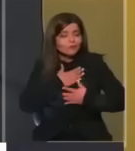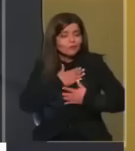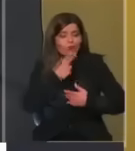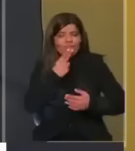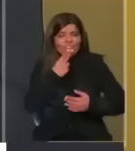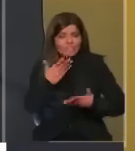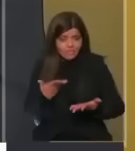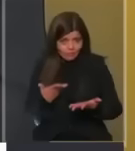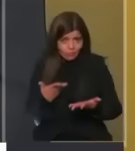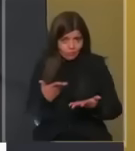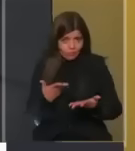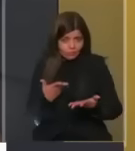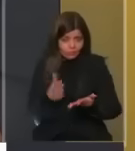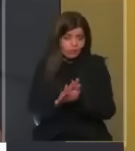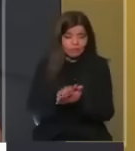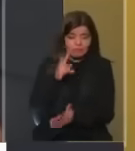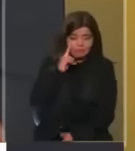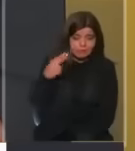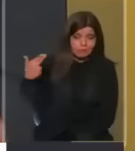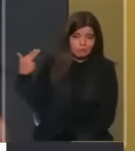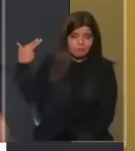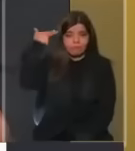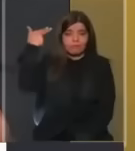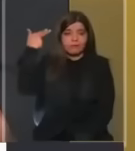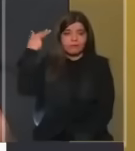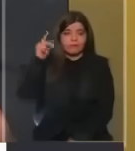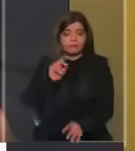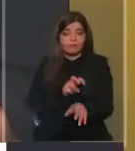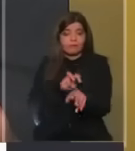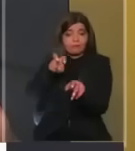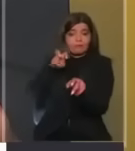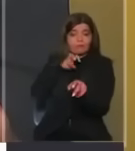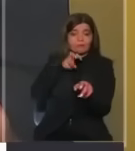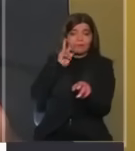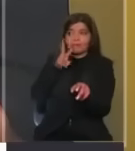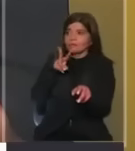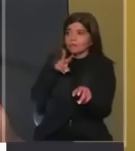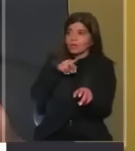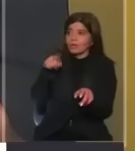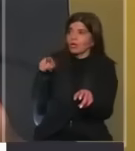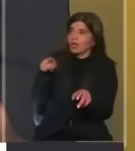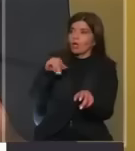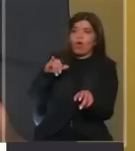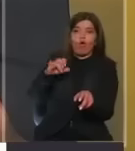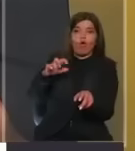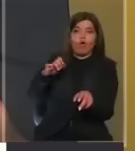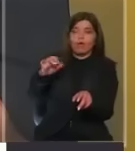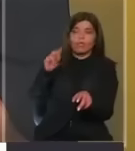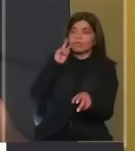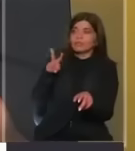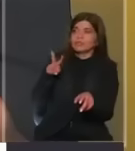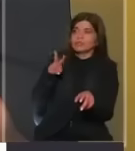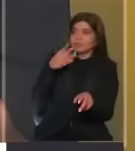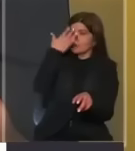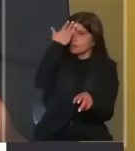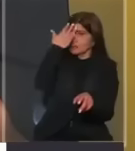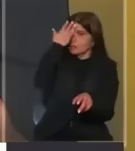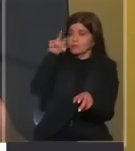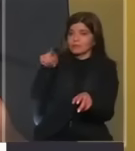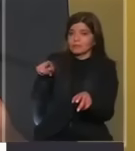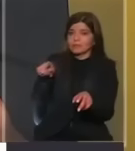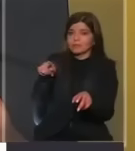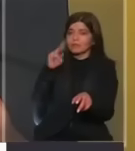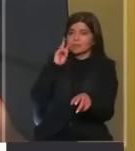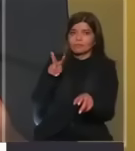fue el balazo, yo iba detrás de Tony, y lo primero que veo es a Jorge. Y miro a Jorge, lo veo